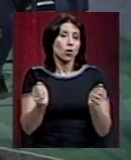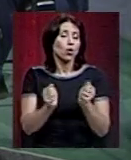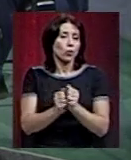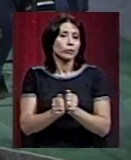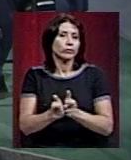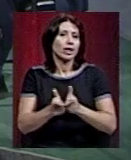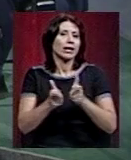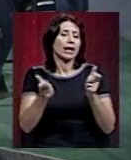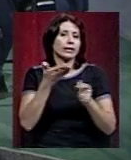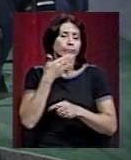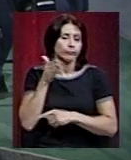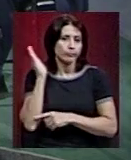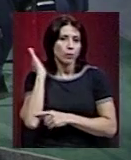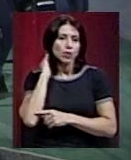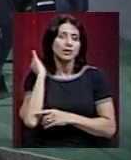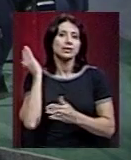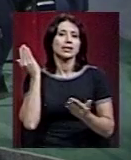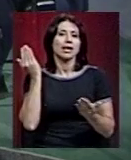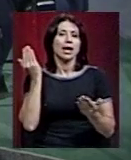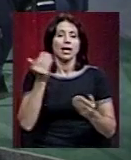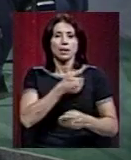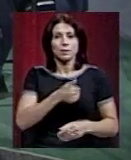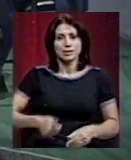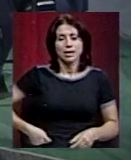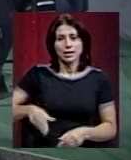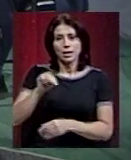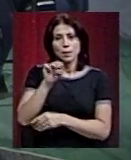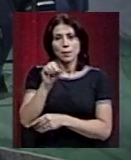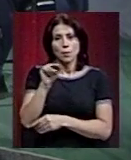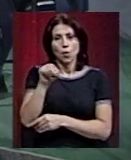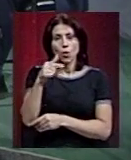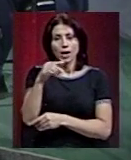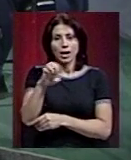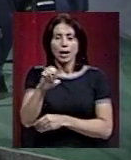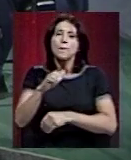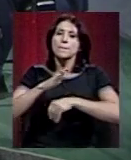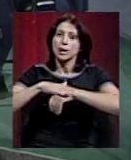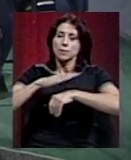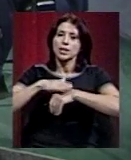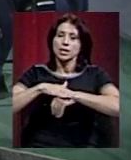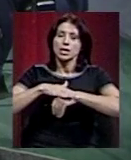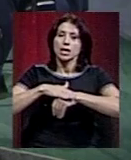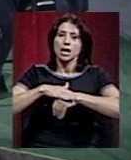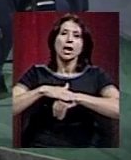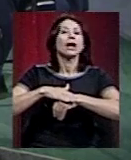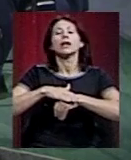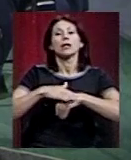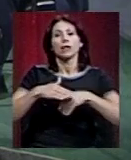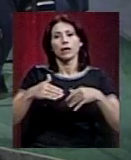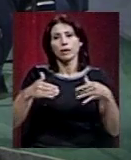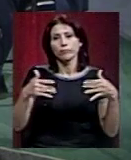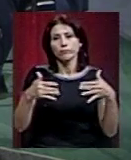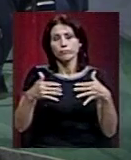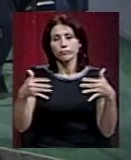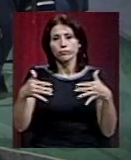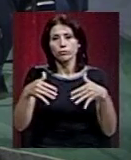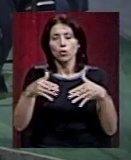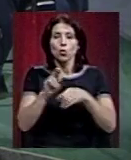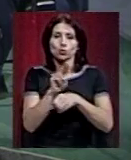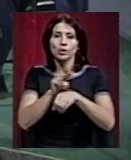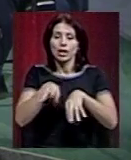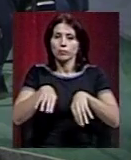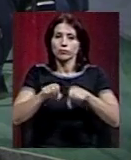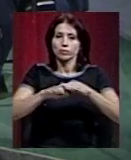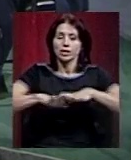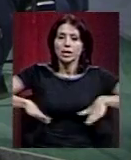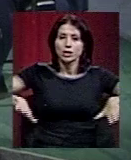con una gran hipocresía, el presidente Monge permitía que fuerzas contrainsurgentes usaran territorio nacional mientras el